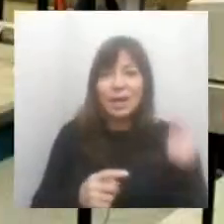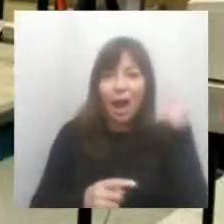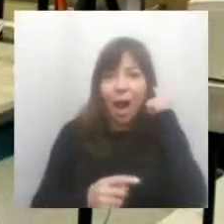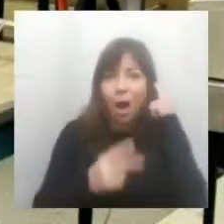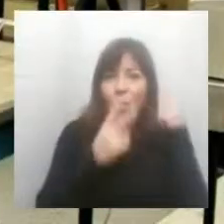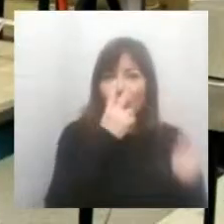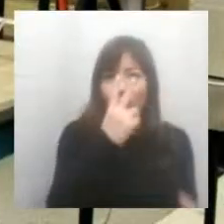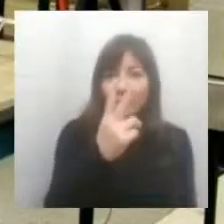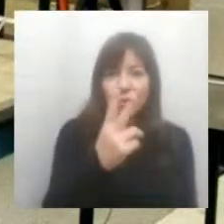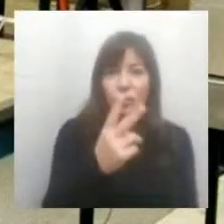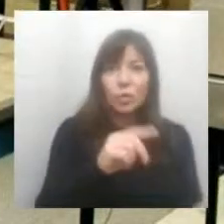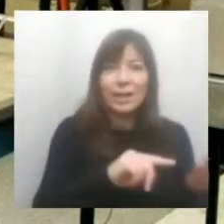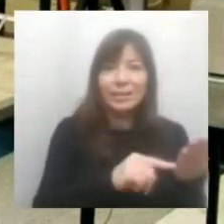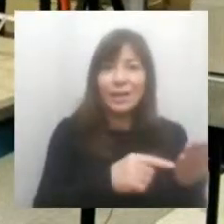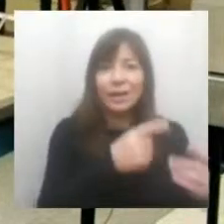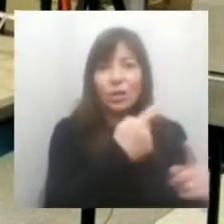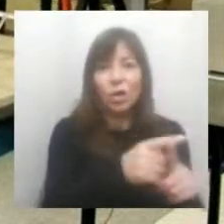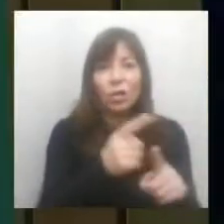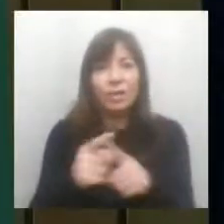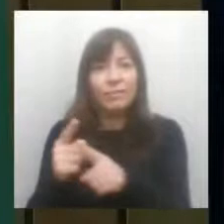distintas especialidades y maestros.